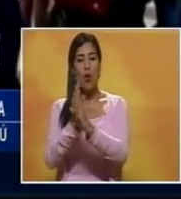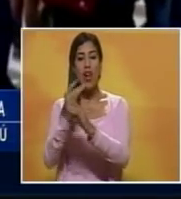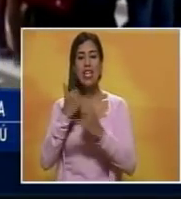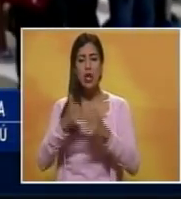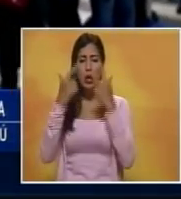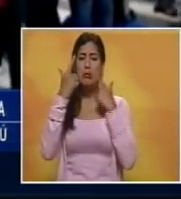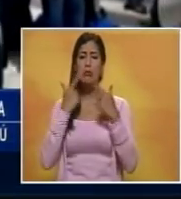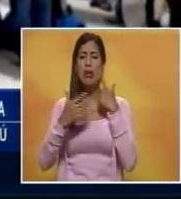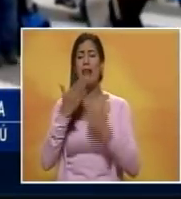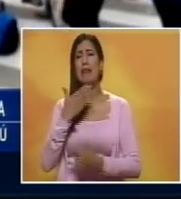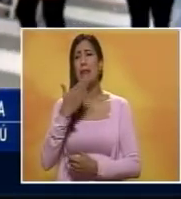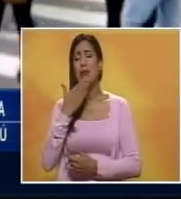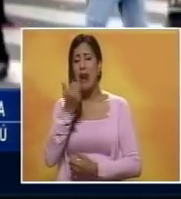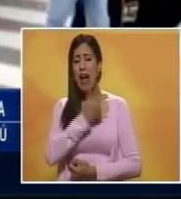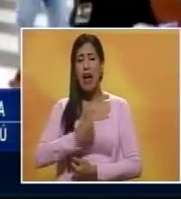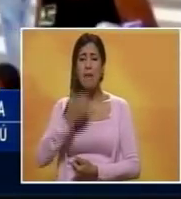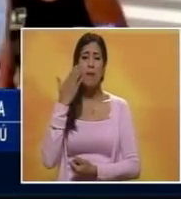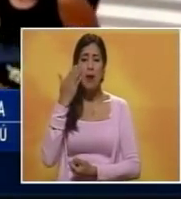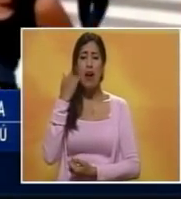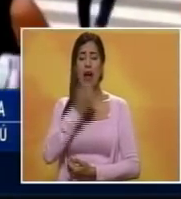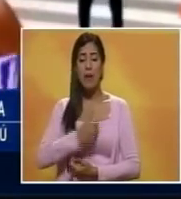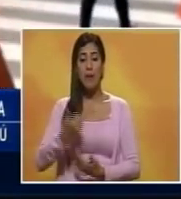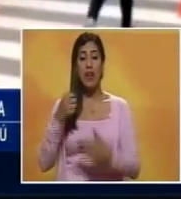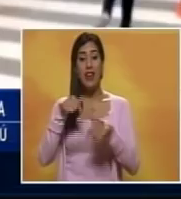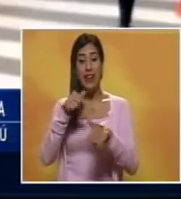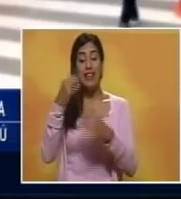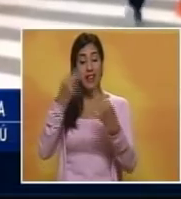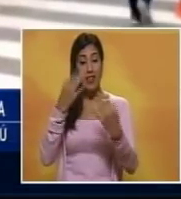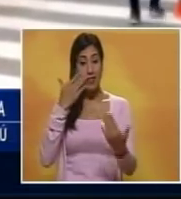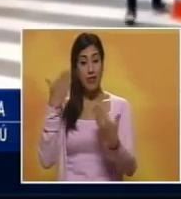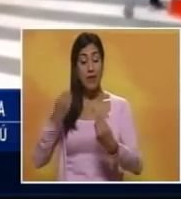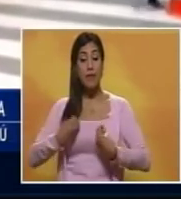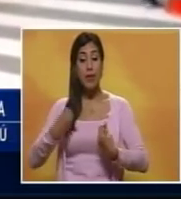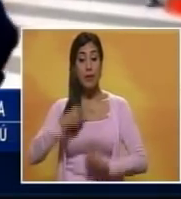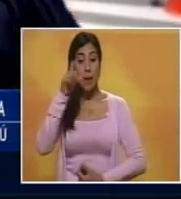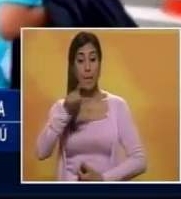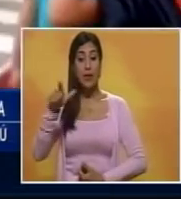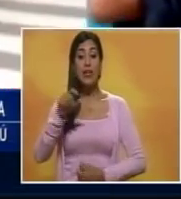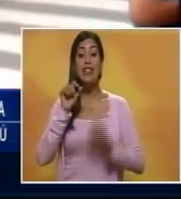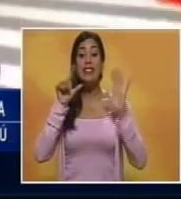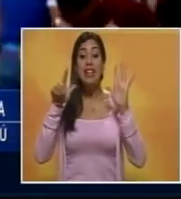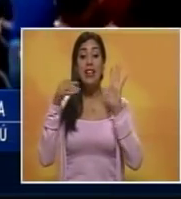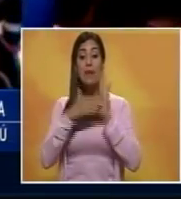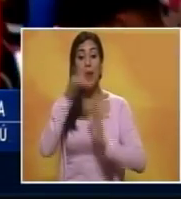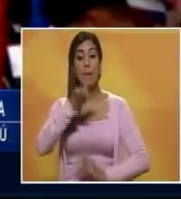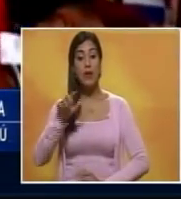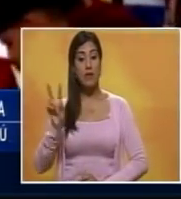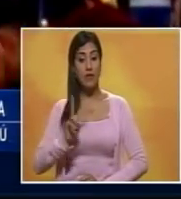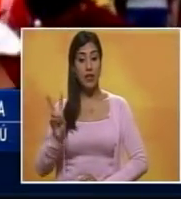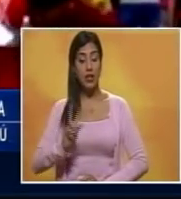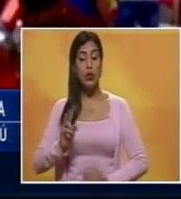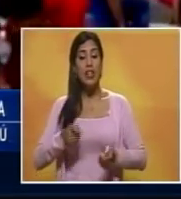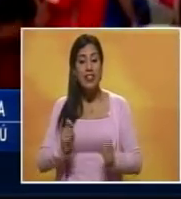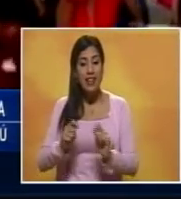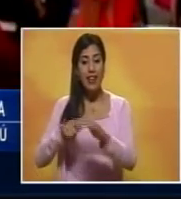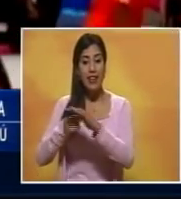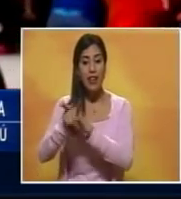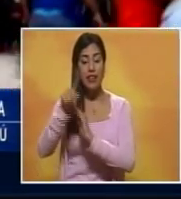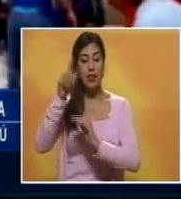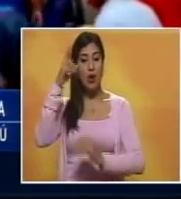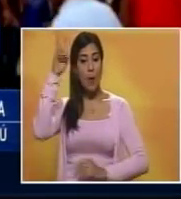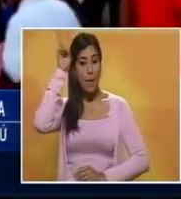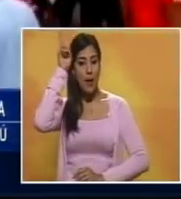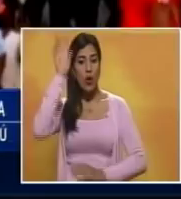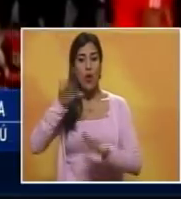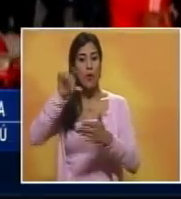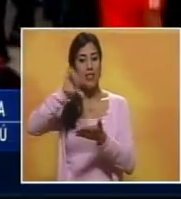hijos lloran de aburrimiento, de hambre. Esta es la realidad que viven los cerca de 7.000 venezolanos que intentan ingresar al Perú a través